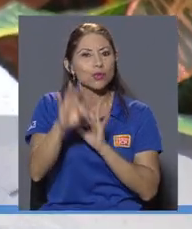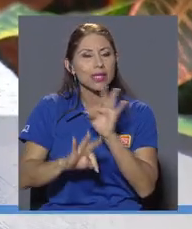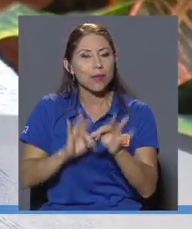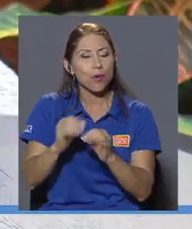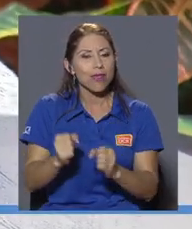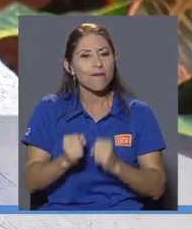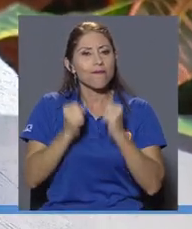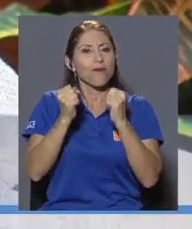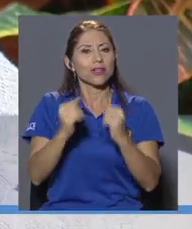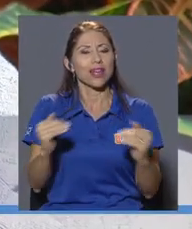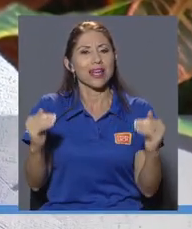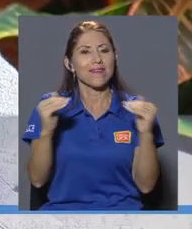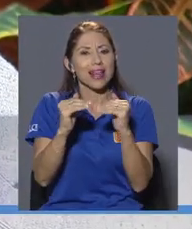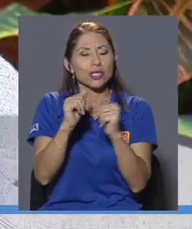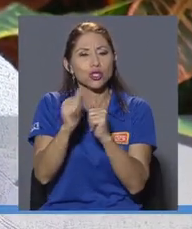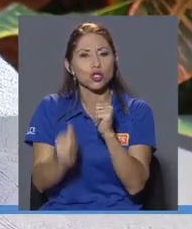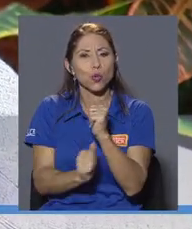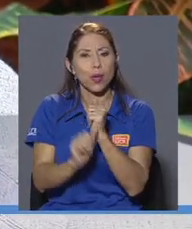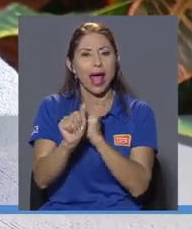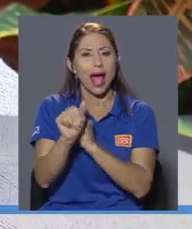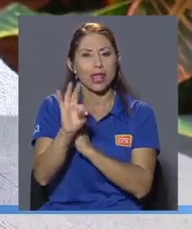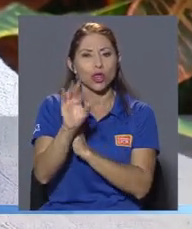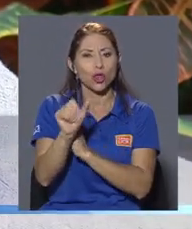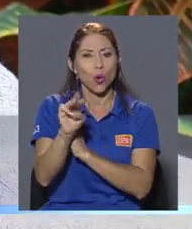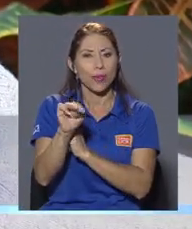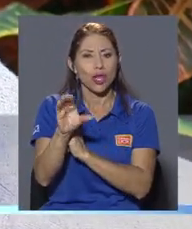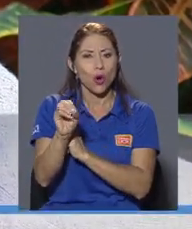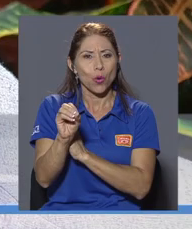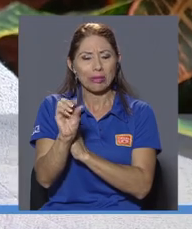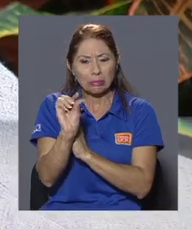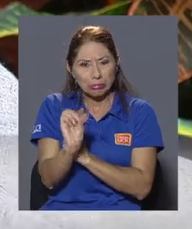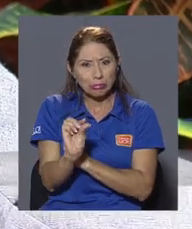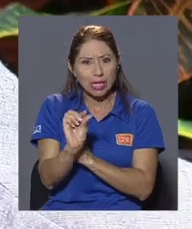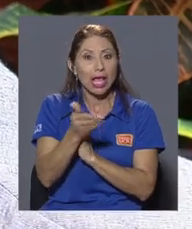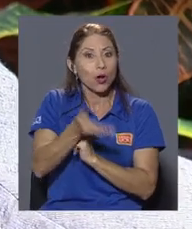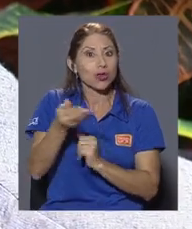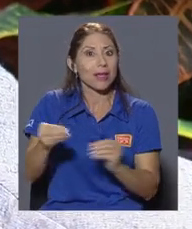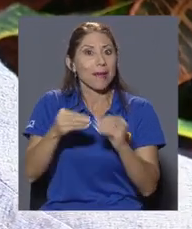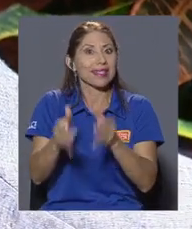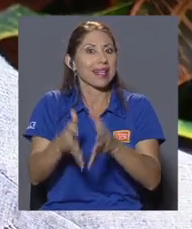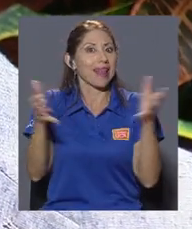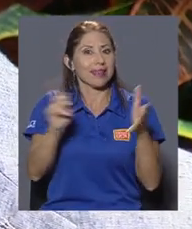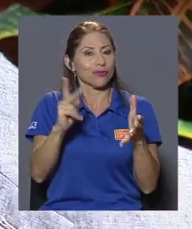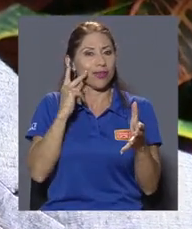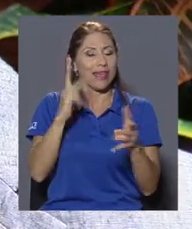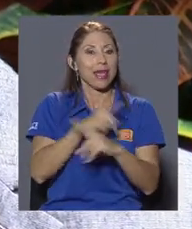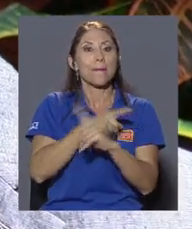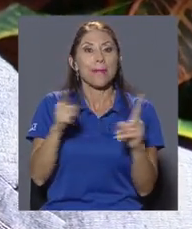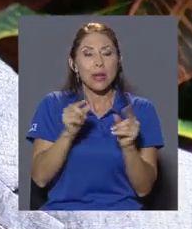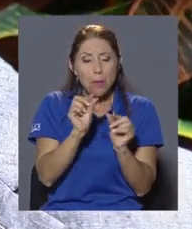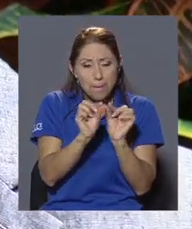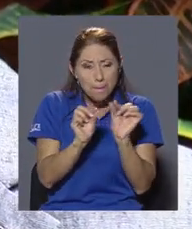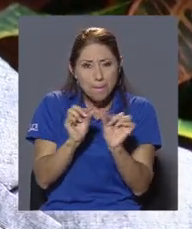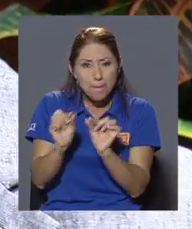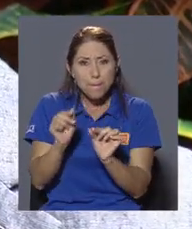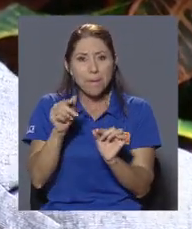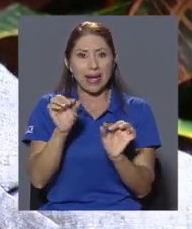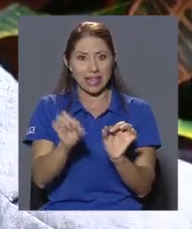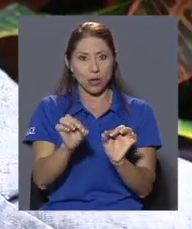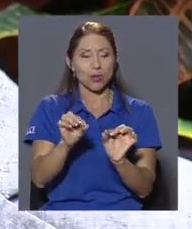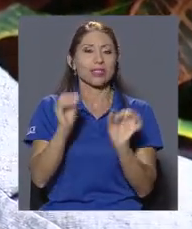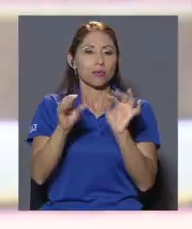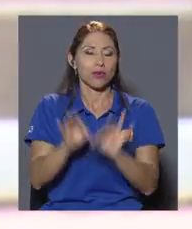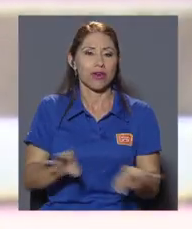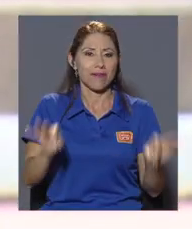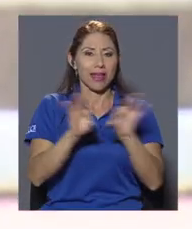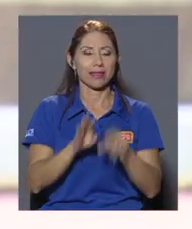existe al nivel subatómico. En cosas más grandes no se ve tanto este tipo de fuerza, pero en las partes de partículas ya es muy, muy